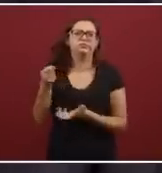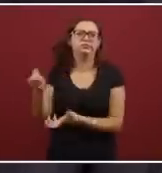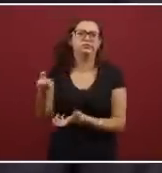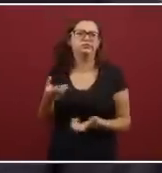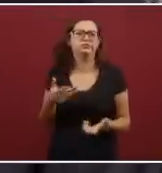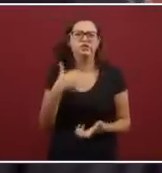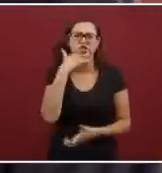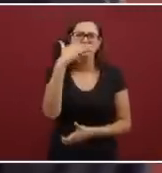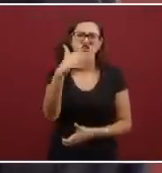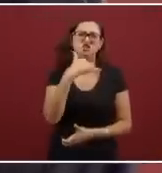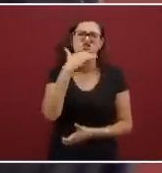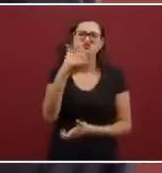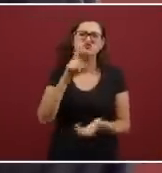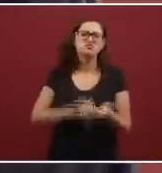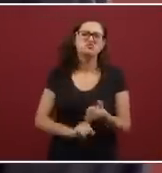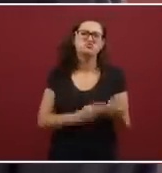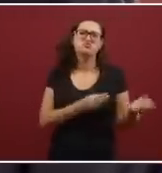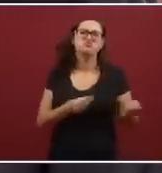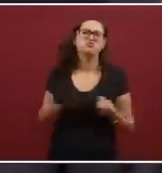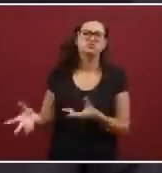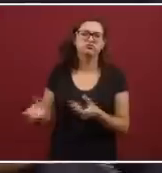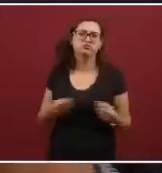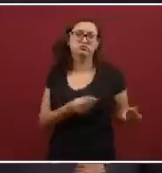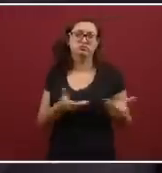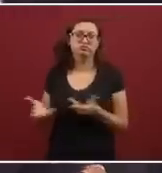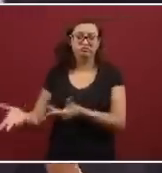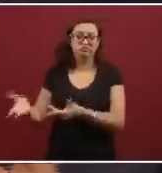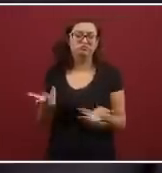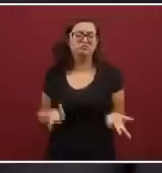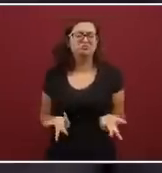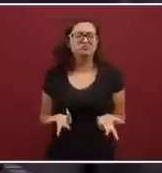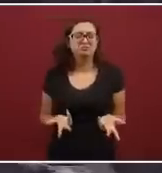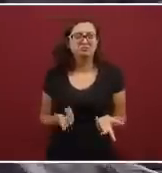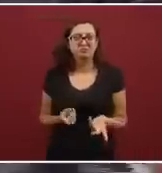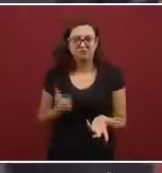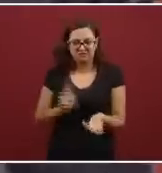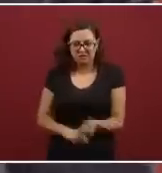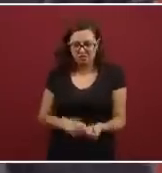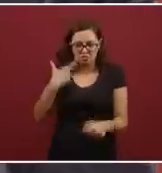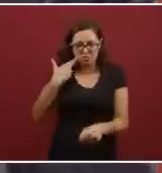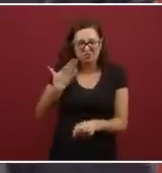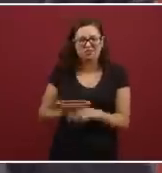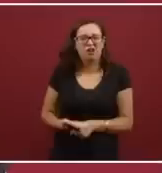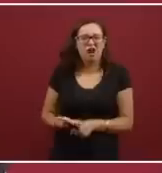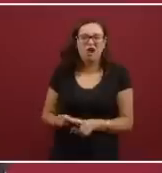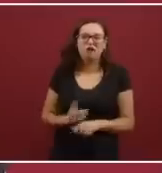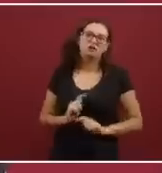funciones sustantivas trasladarlas a particulares.